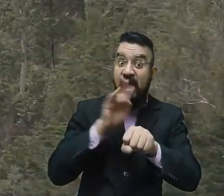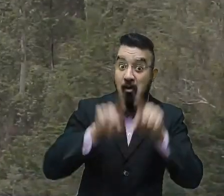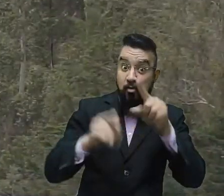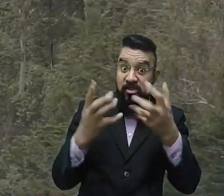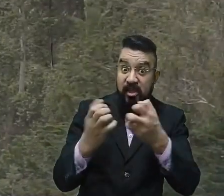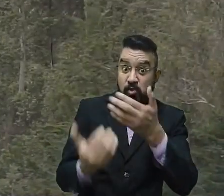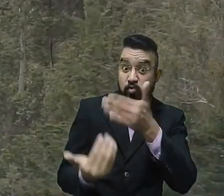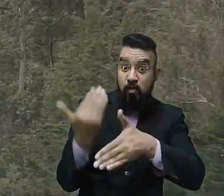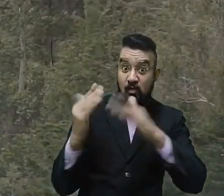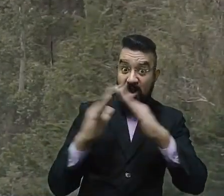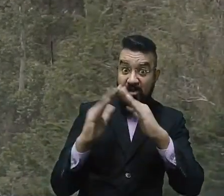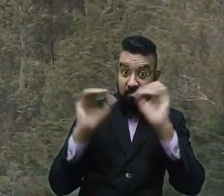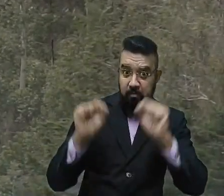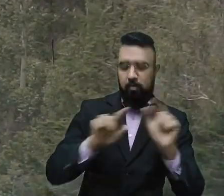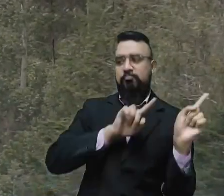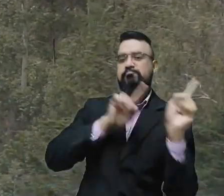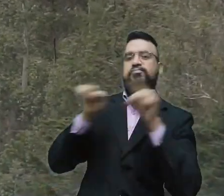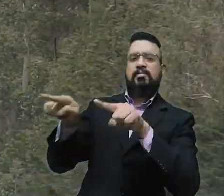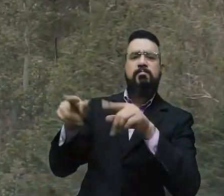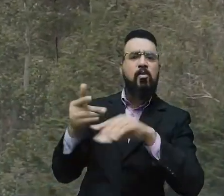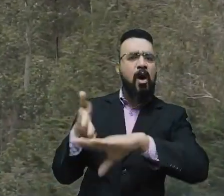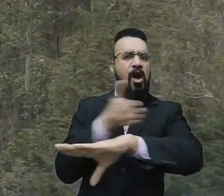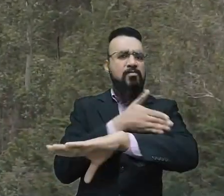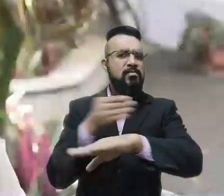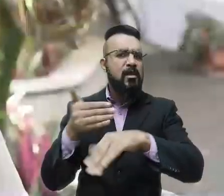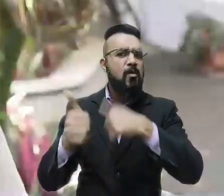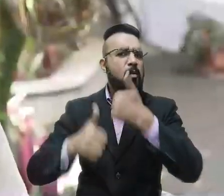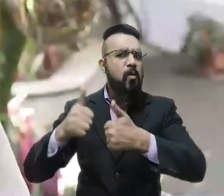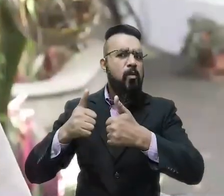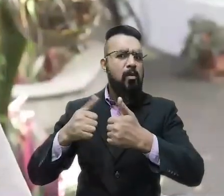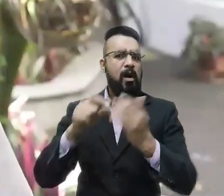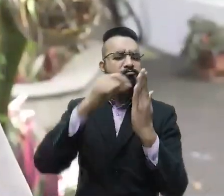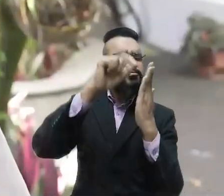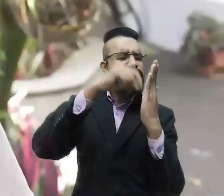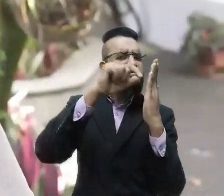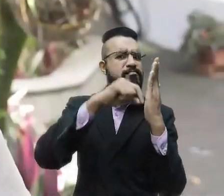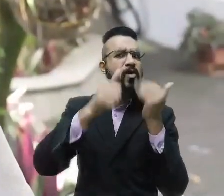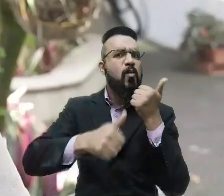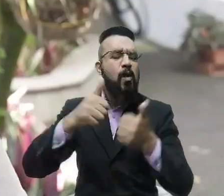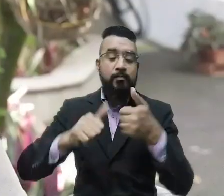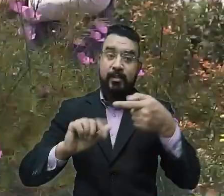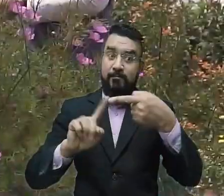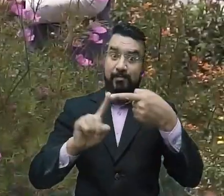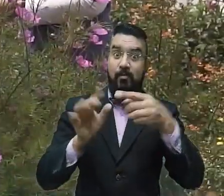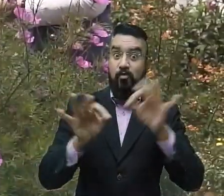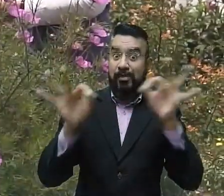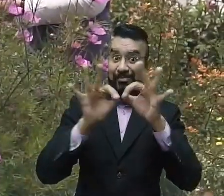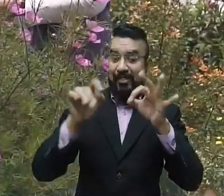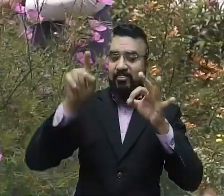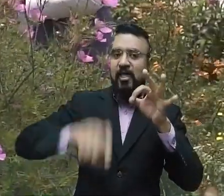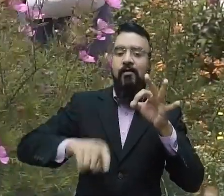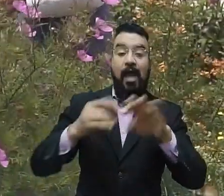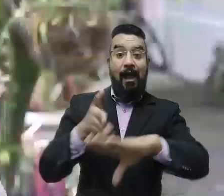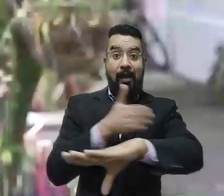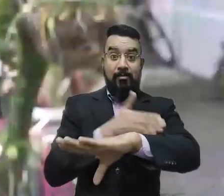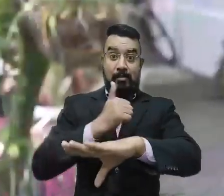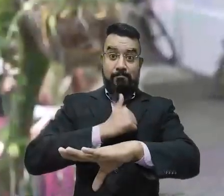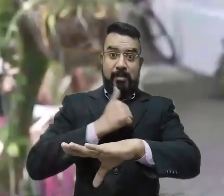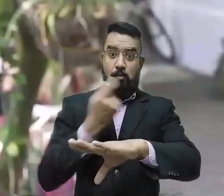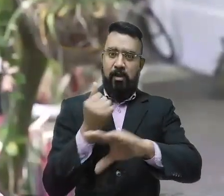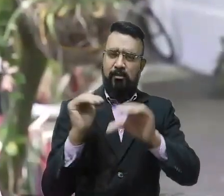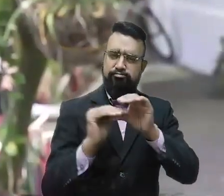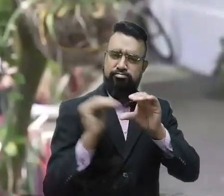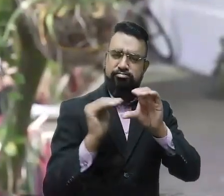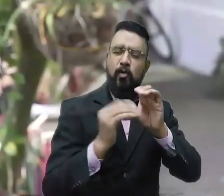son los requisitos para el postulante y su grupo familiar. Primero, tener una cuota inicial como mínimo de 10 millones de pesos.